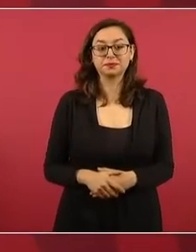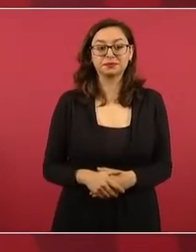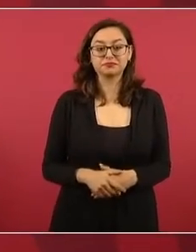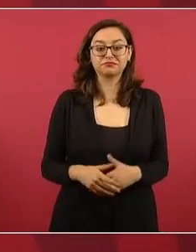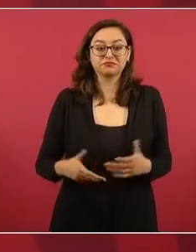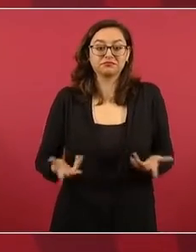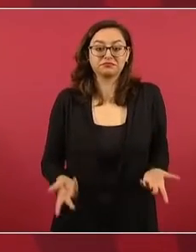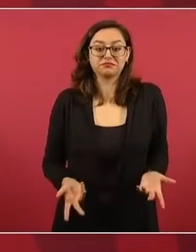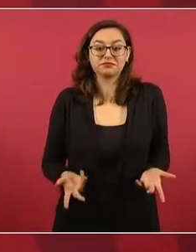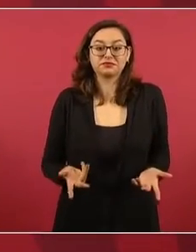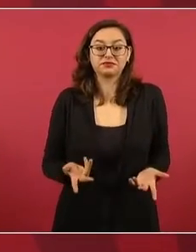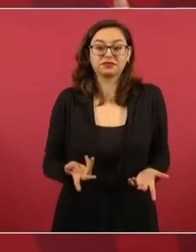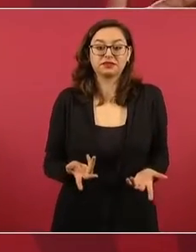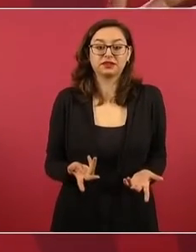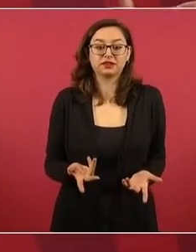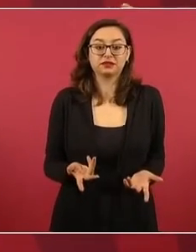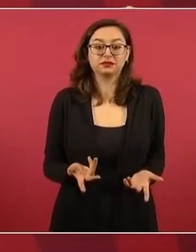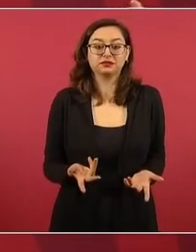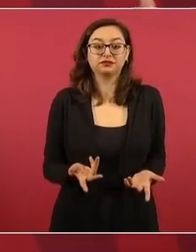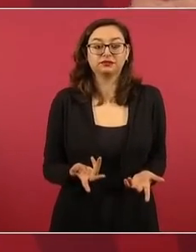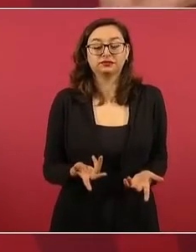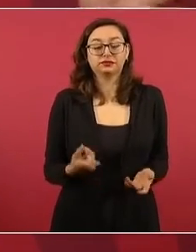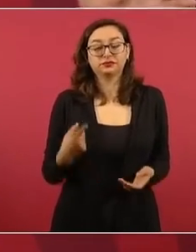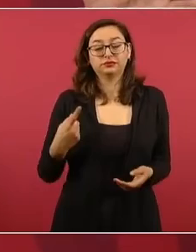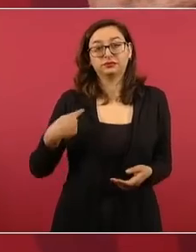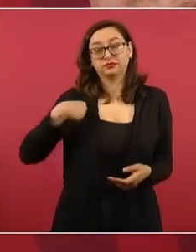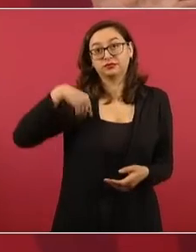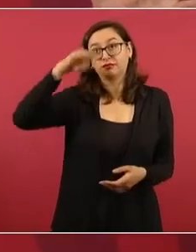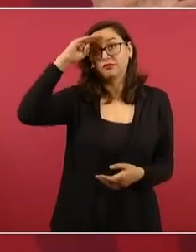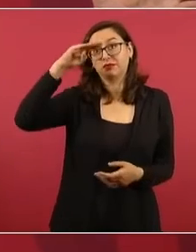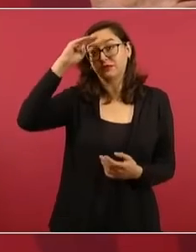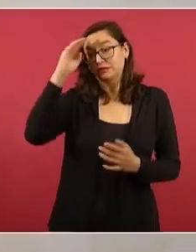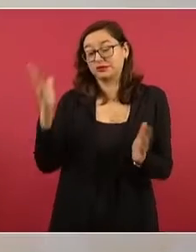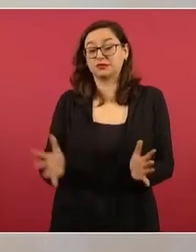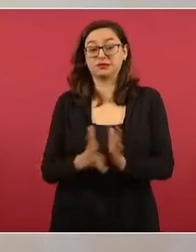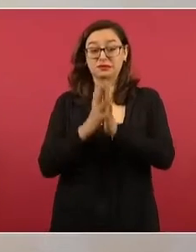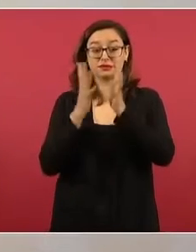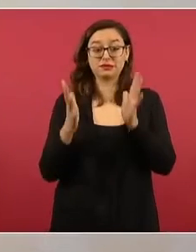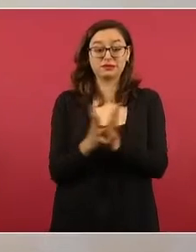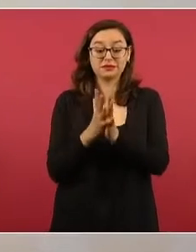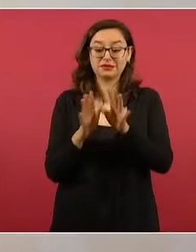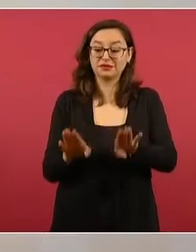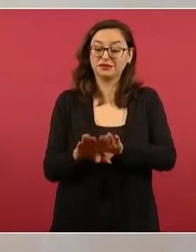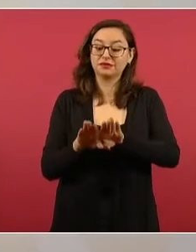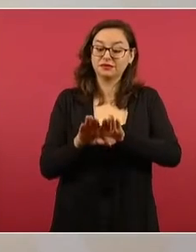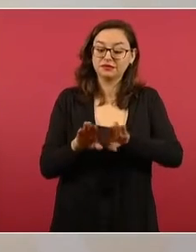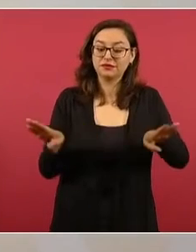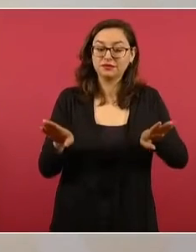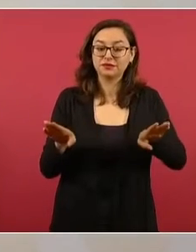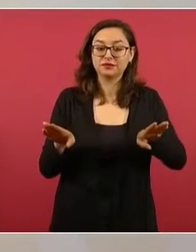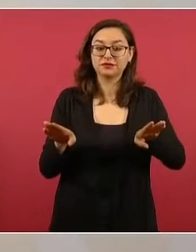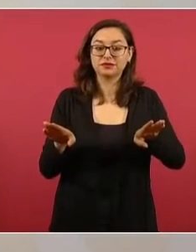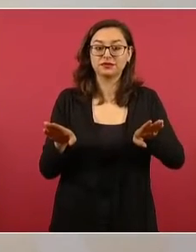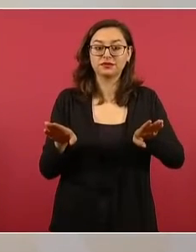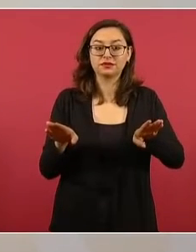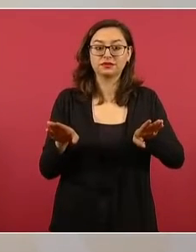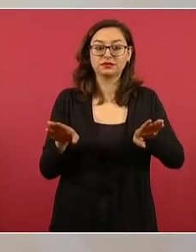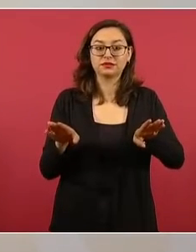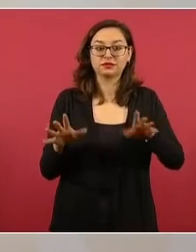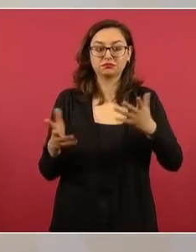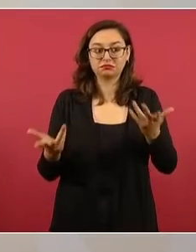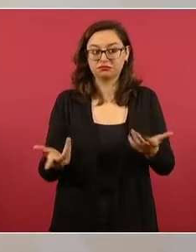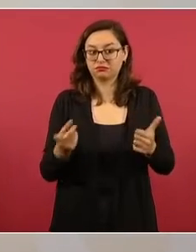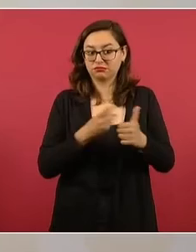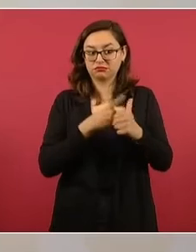triunfar, o pienso que en la democracia, ¿sí?, primero no vernos